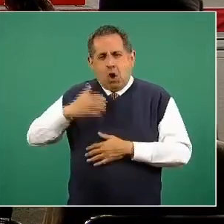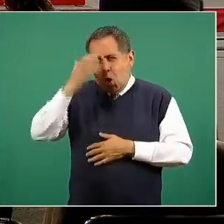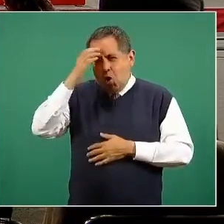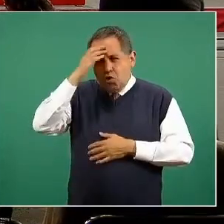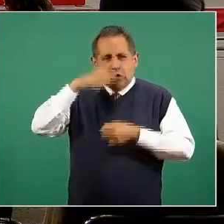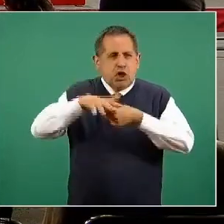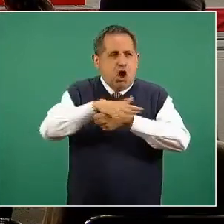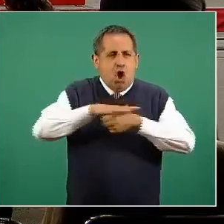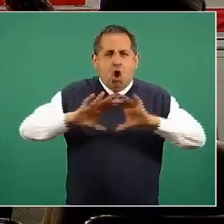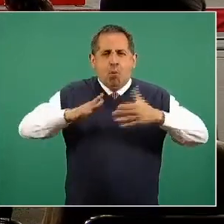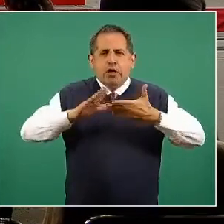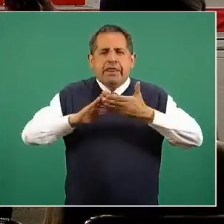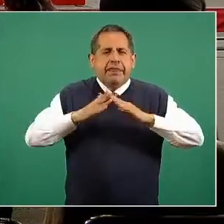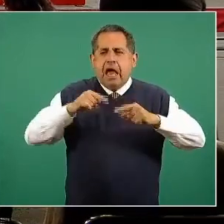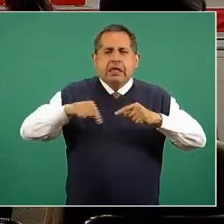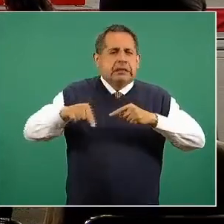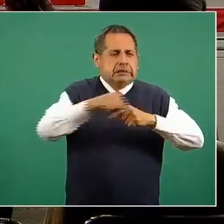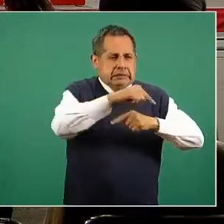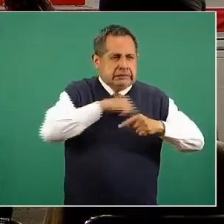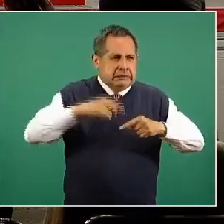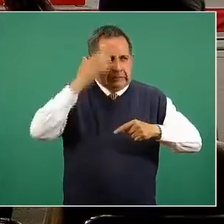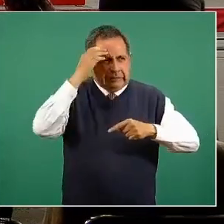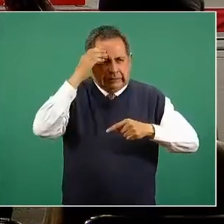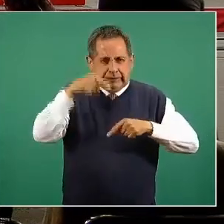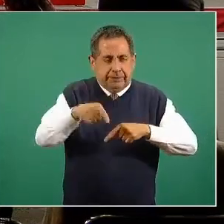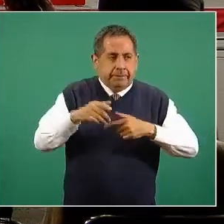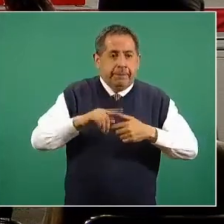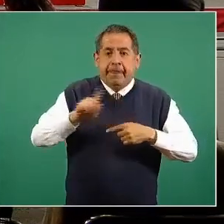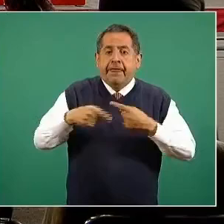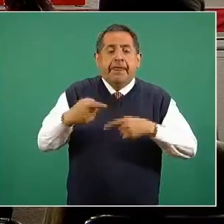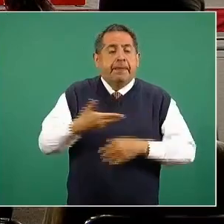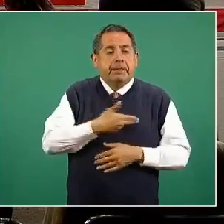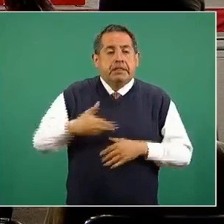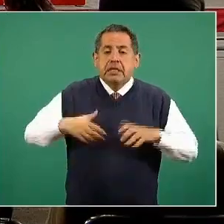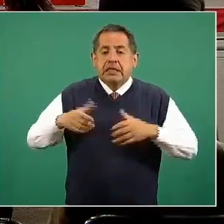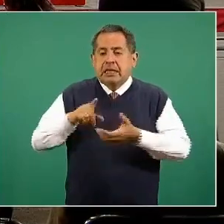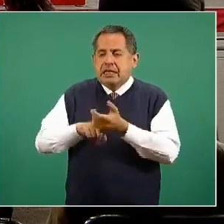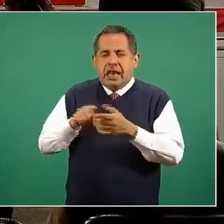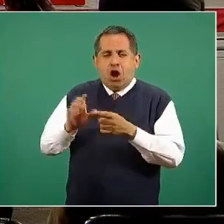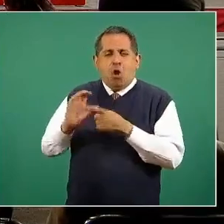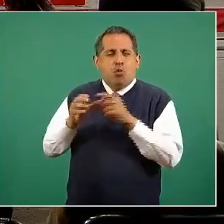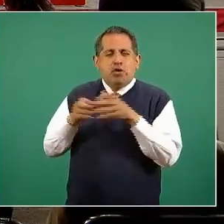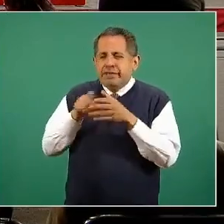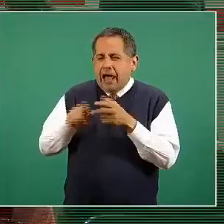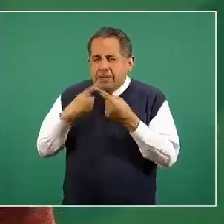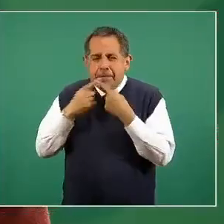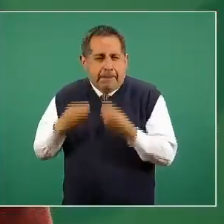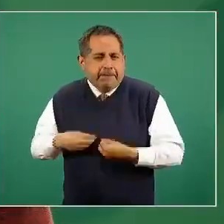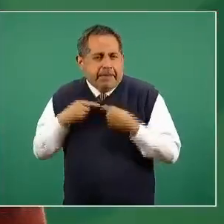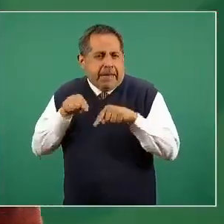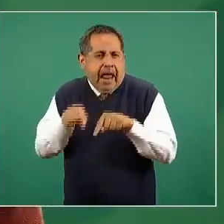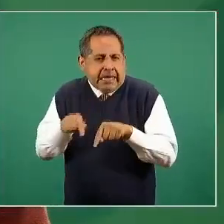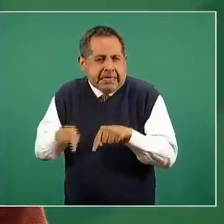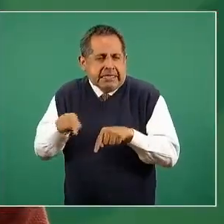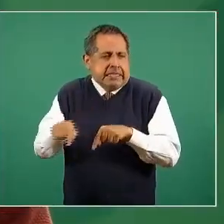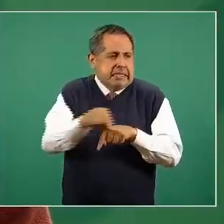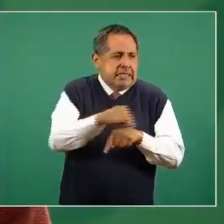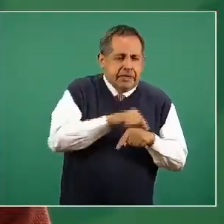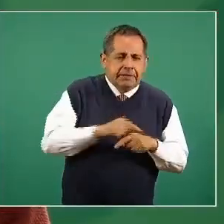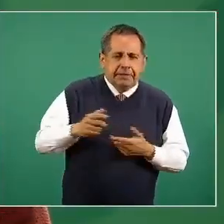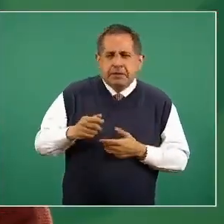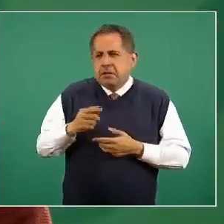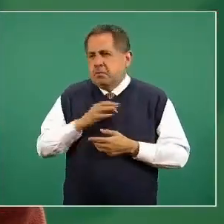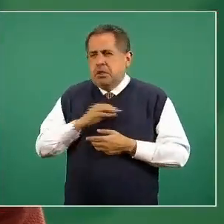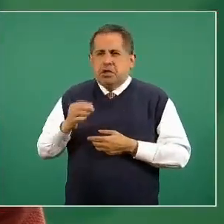sus comunidades. Son precisamente residentes de las propias comunidades y llevan ya varios meses, de hecho un